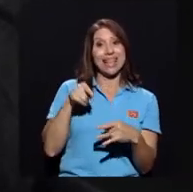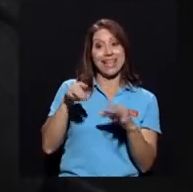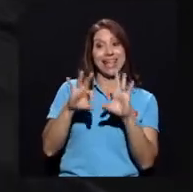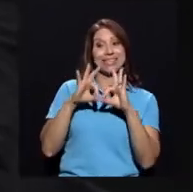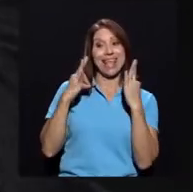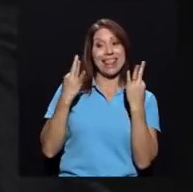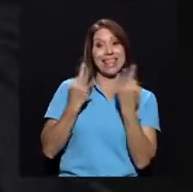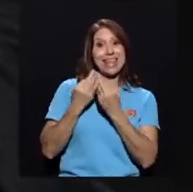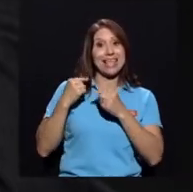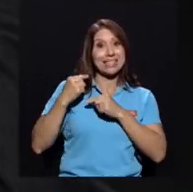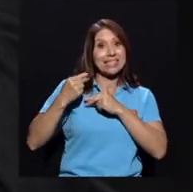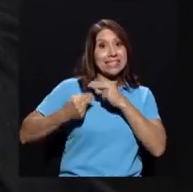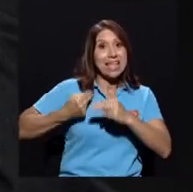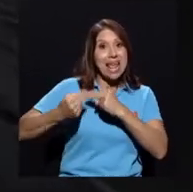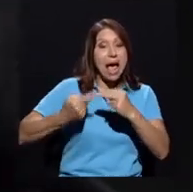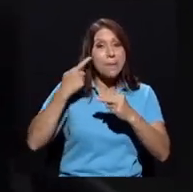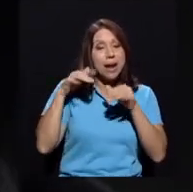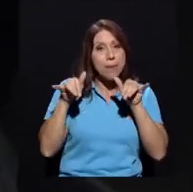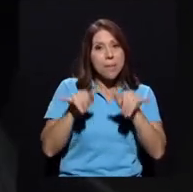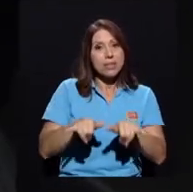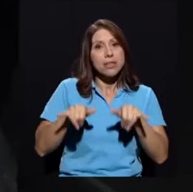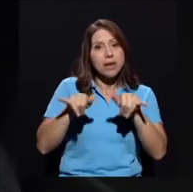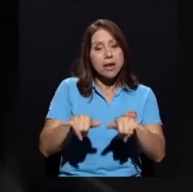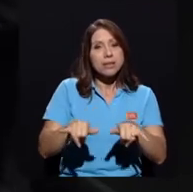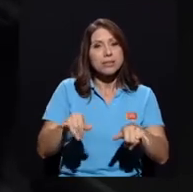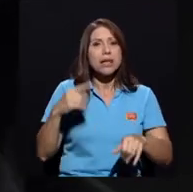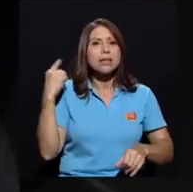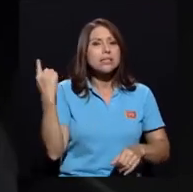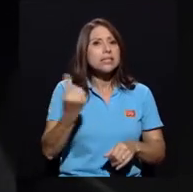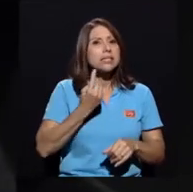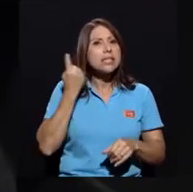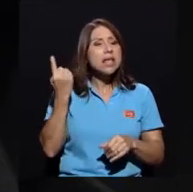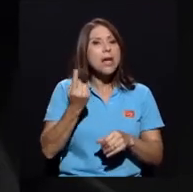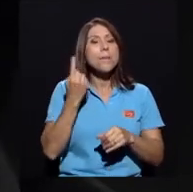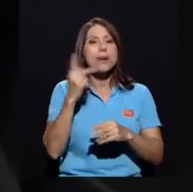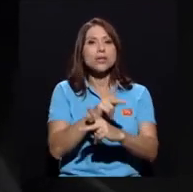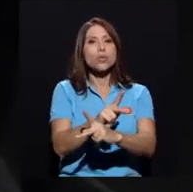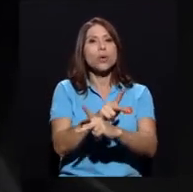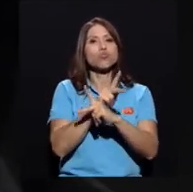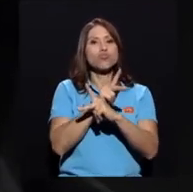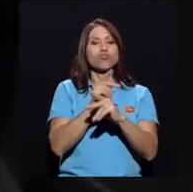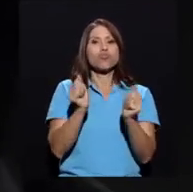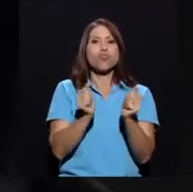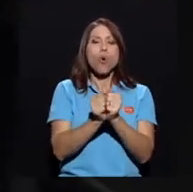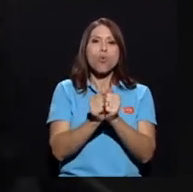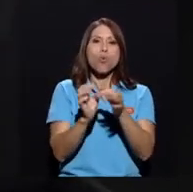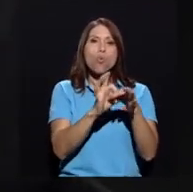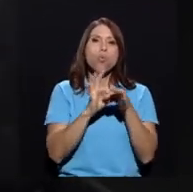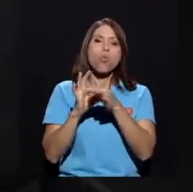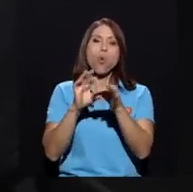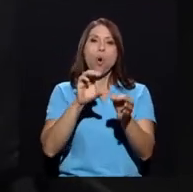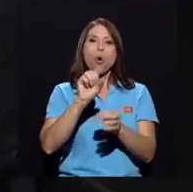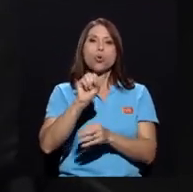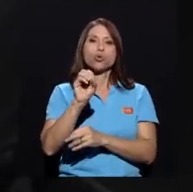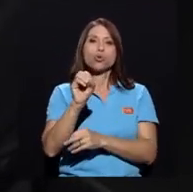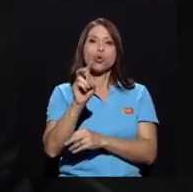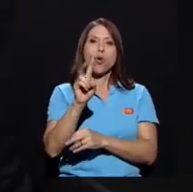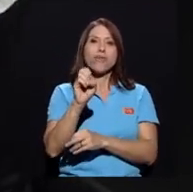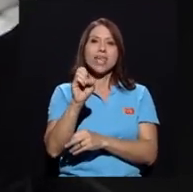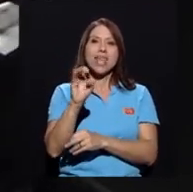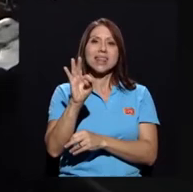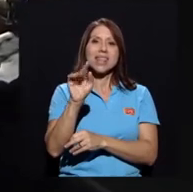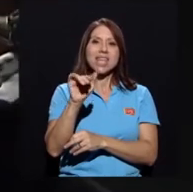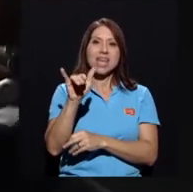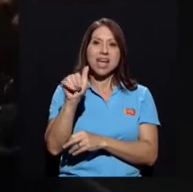para mantenerse, siempre estuvieron bajo la sombrilla soviética primero, luego fueron